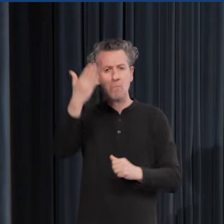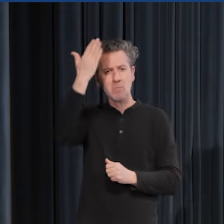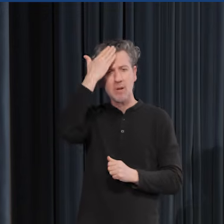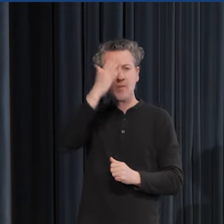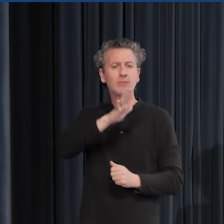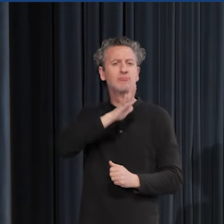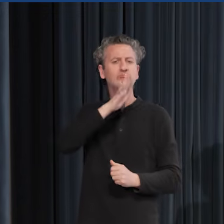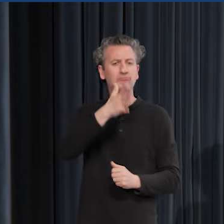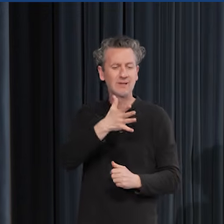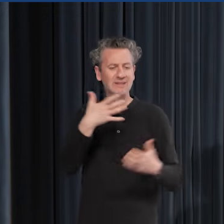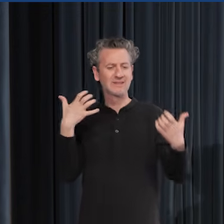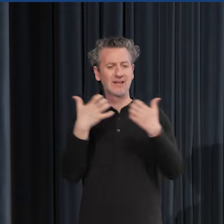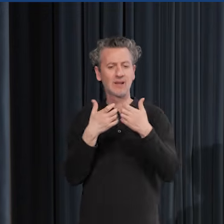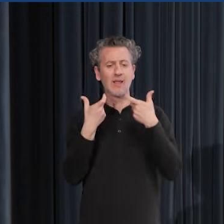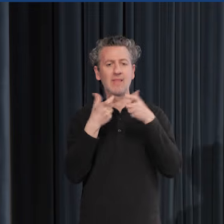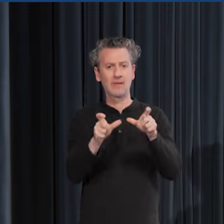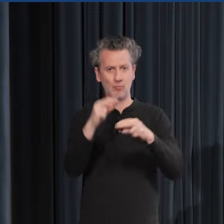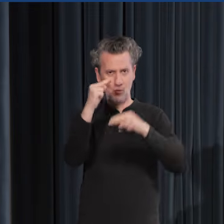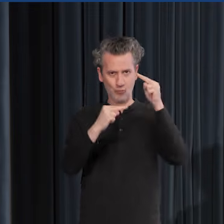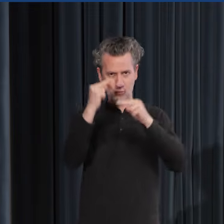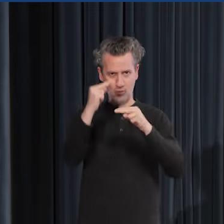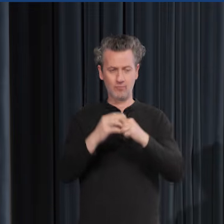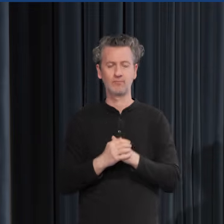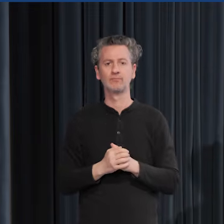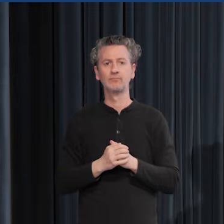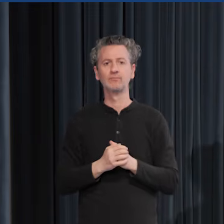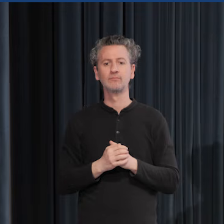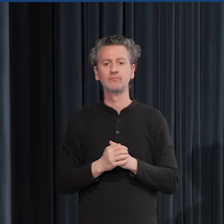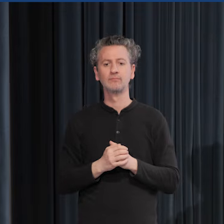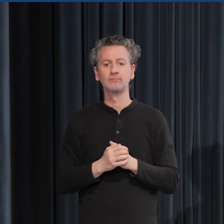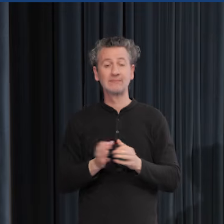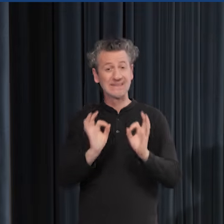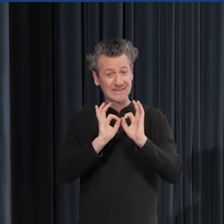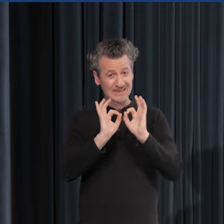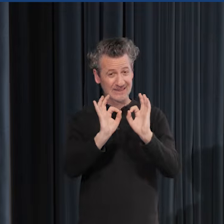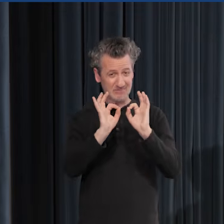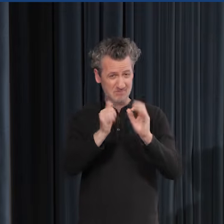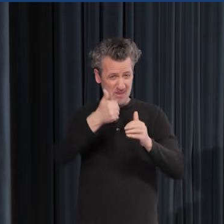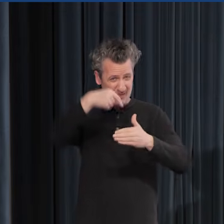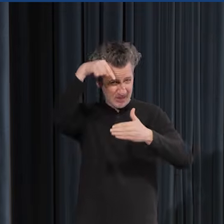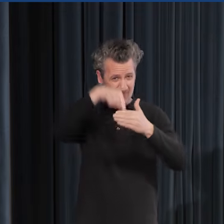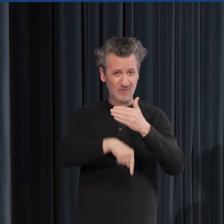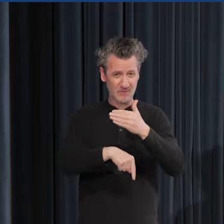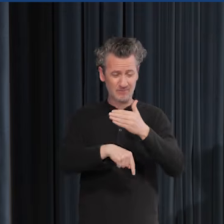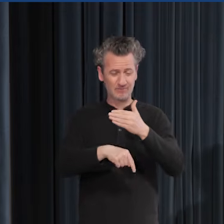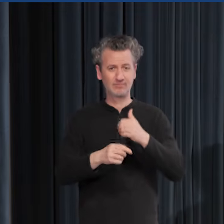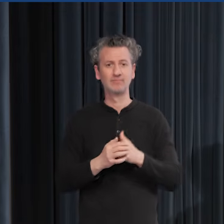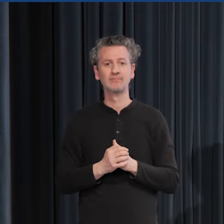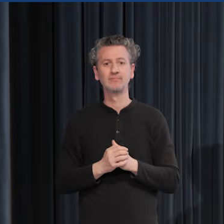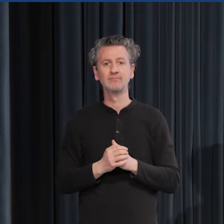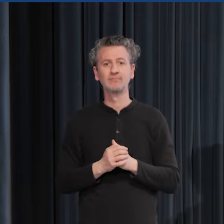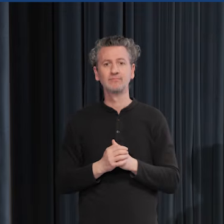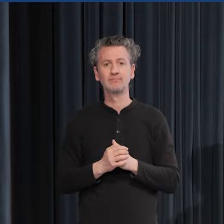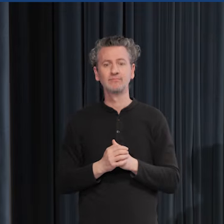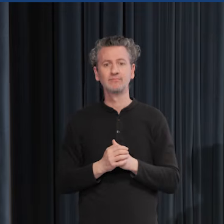la siniestralidad en el sector de la construcción. De manera más específica y hablando y centrándonos de manera